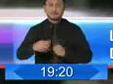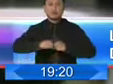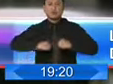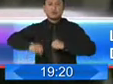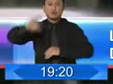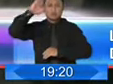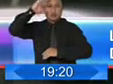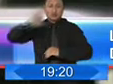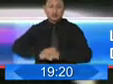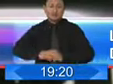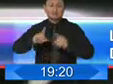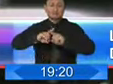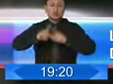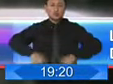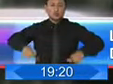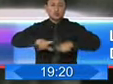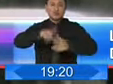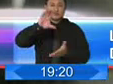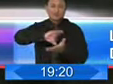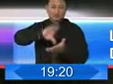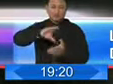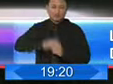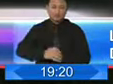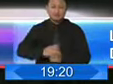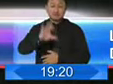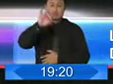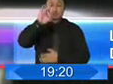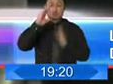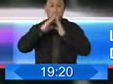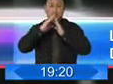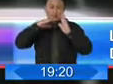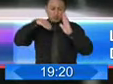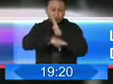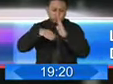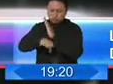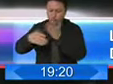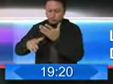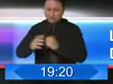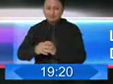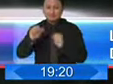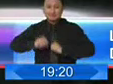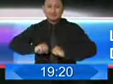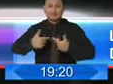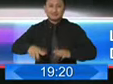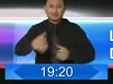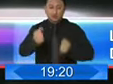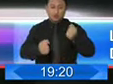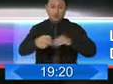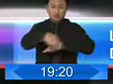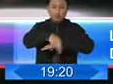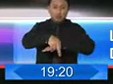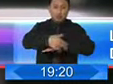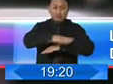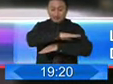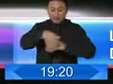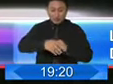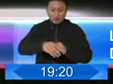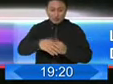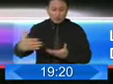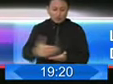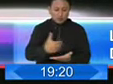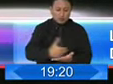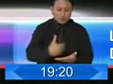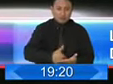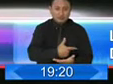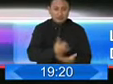se realizó en varios sectores de la ciudad, allanando 8 inmuebles que permitieron recuperar gran cantidad de indicios como accesorios y autopartes, los